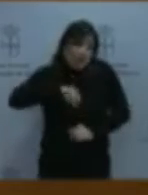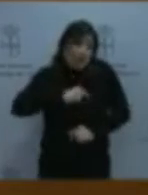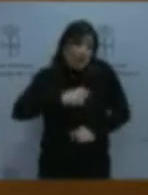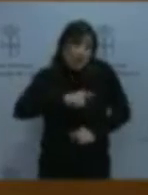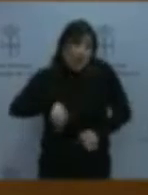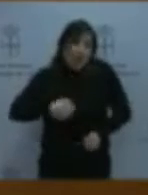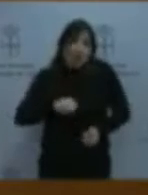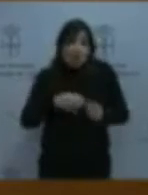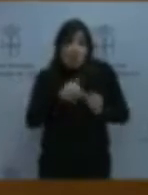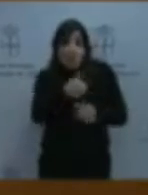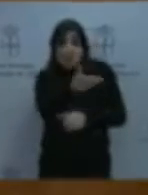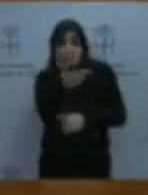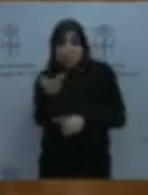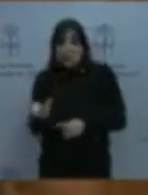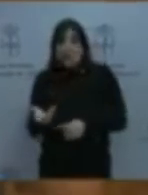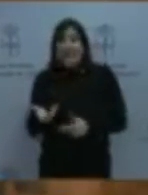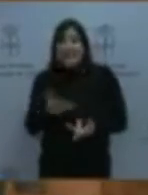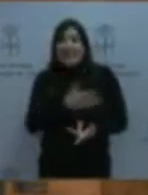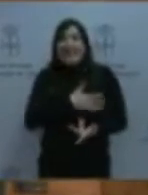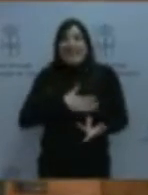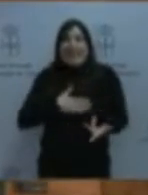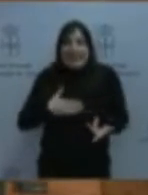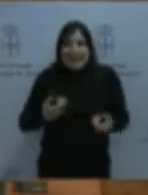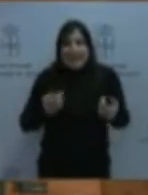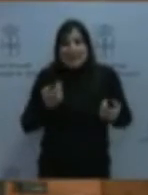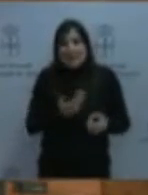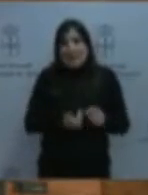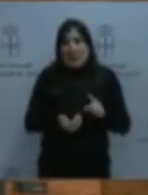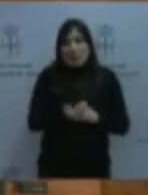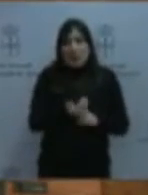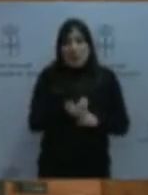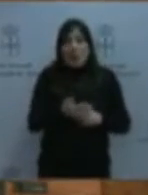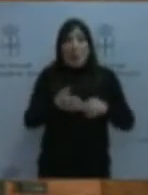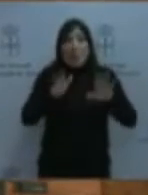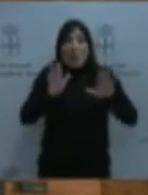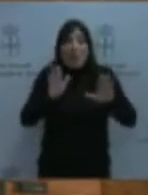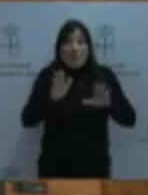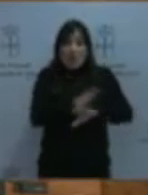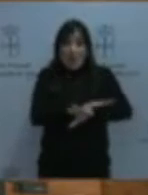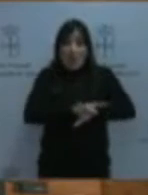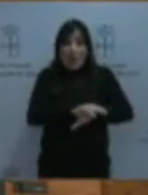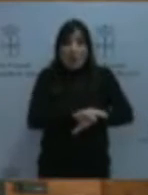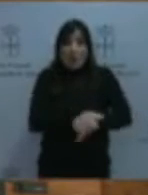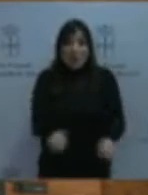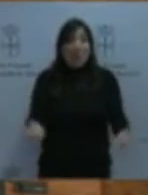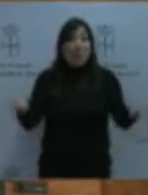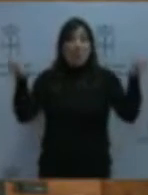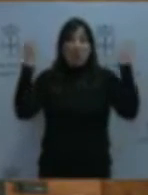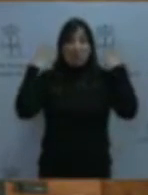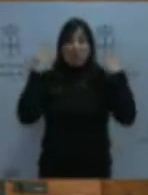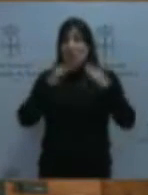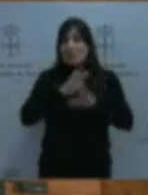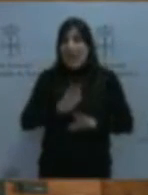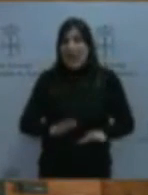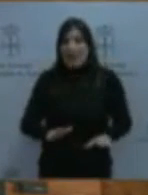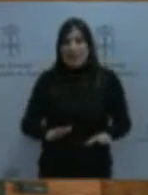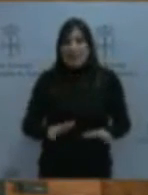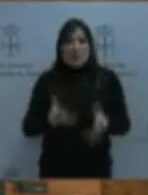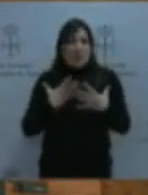solucionar, y que los oídos sordos de este gobierno terminan por desesperar a cualquiera que entre en esta Cámara.